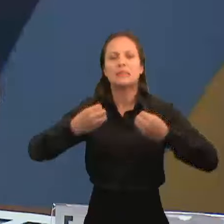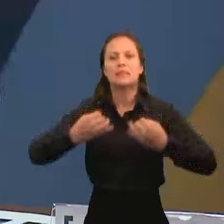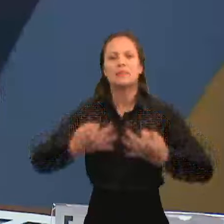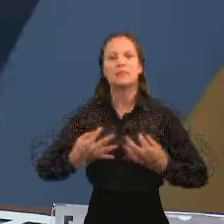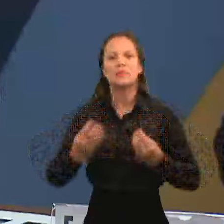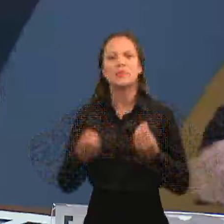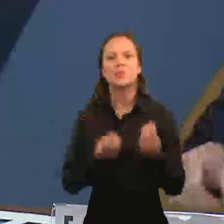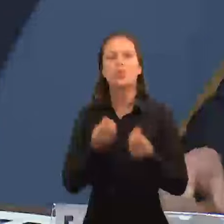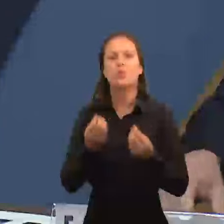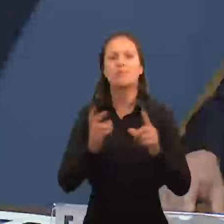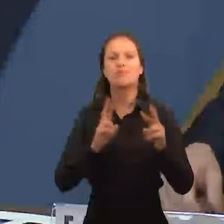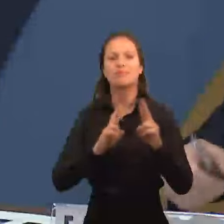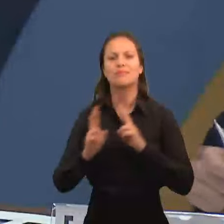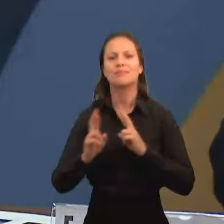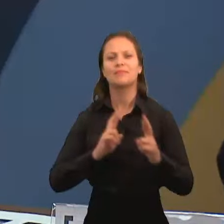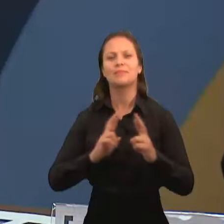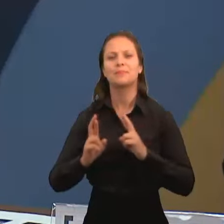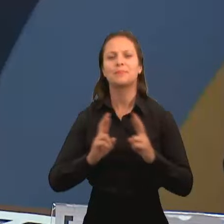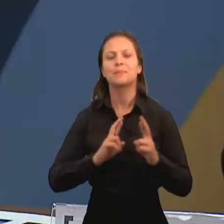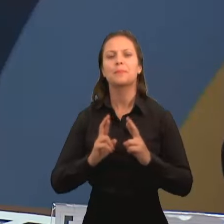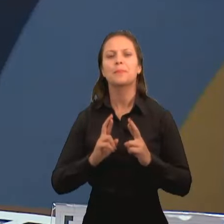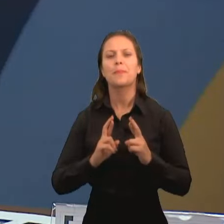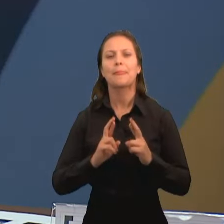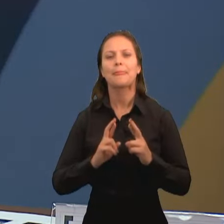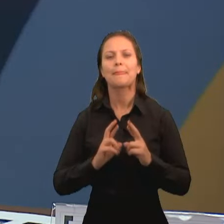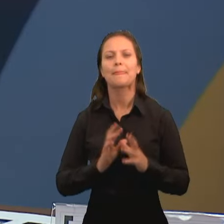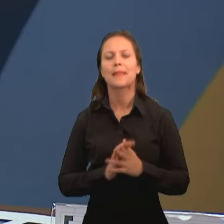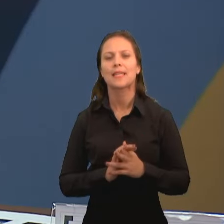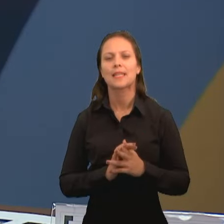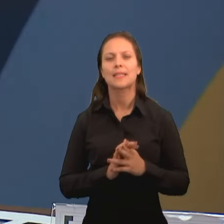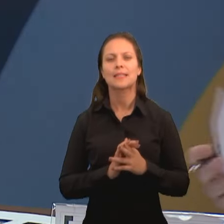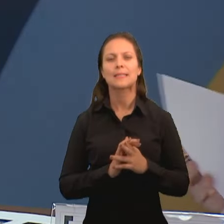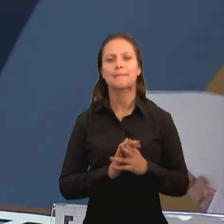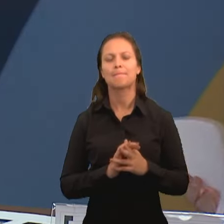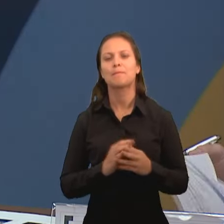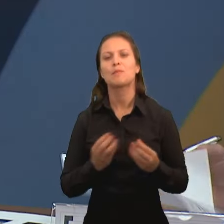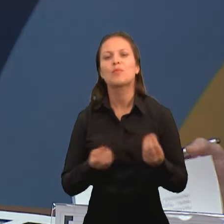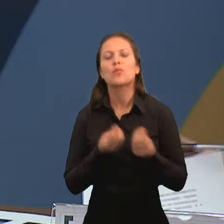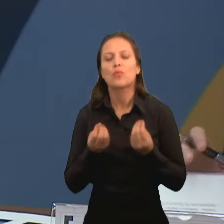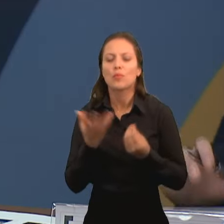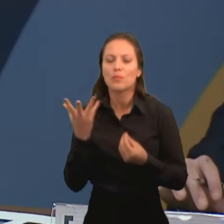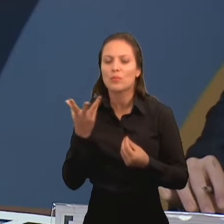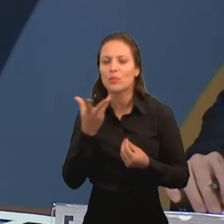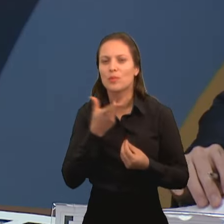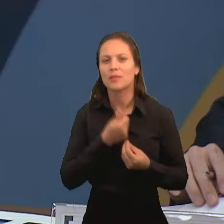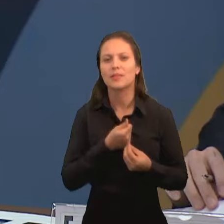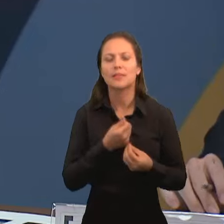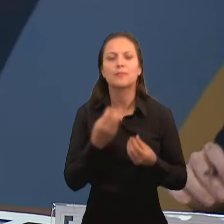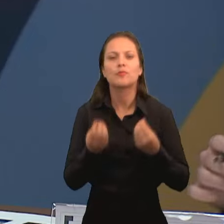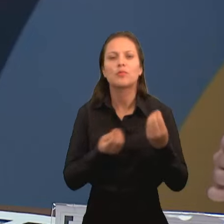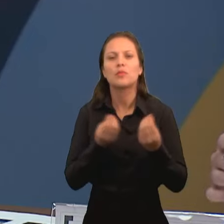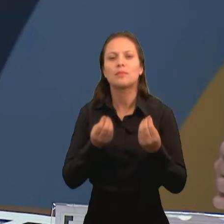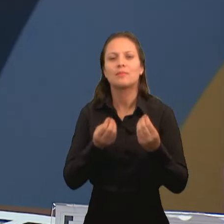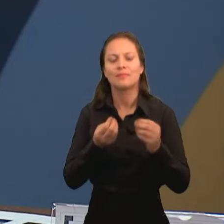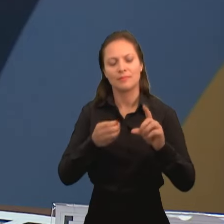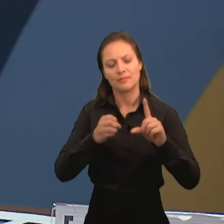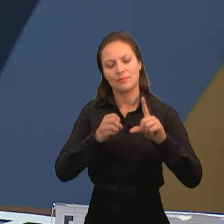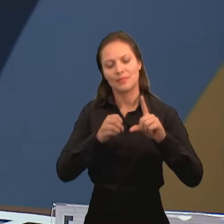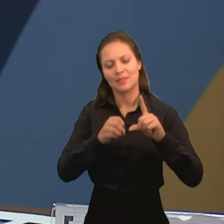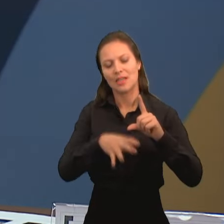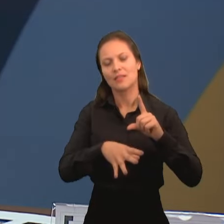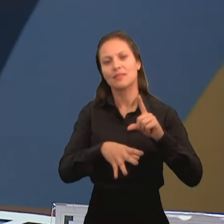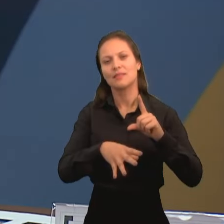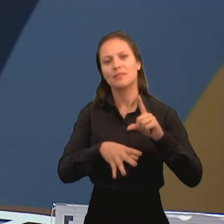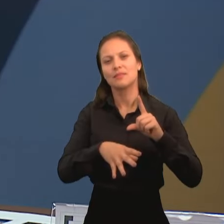una forma de expresar esta relación compleja. Necesitábamos una métrica que previera las calidades, la salida de